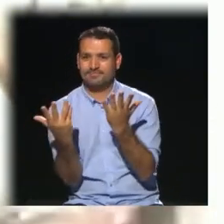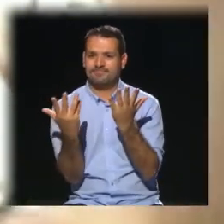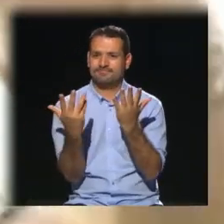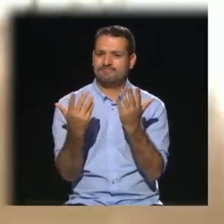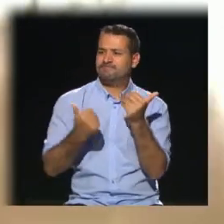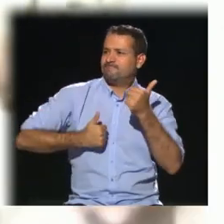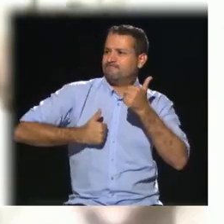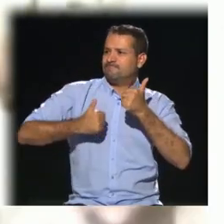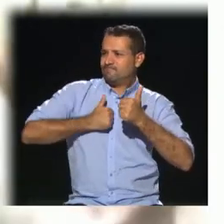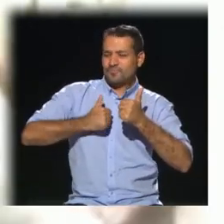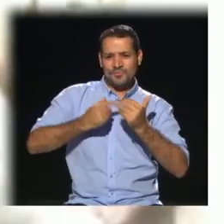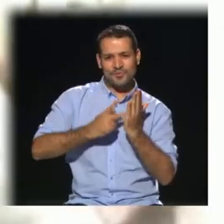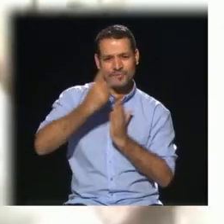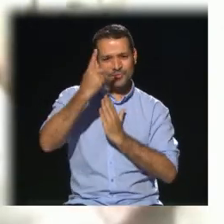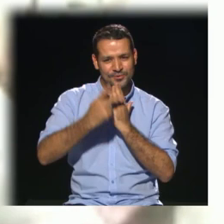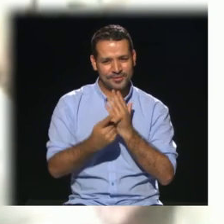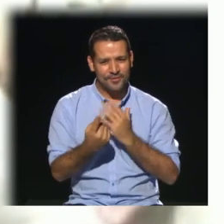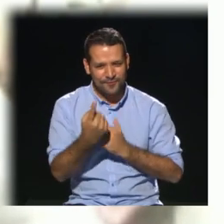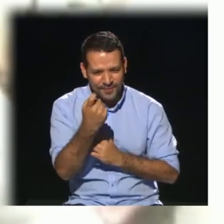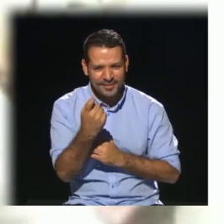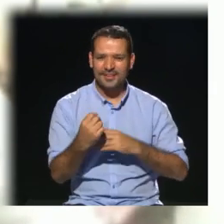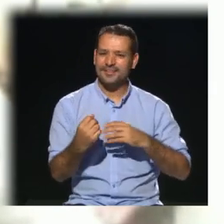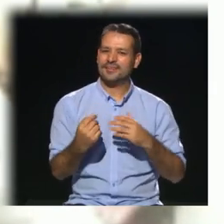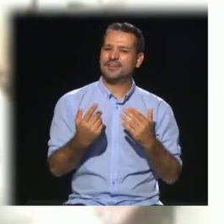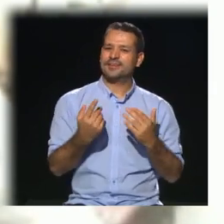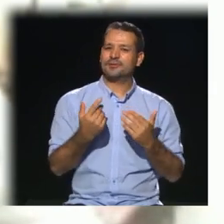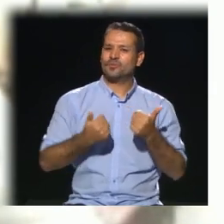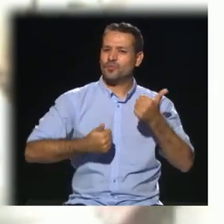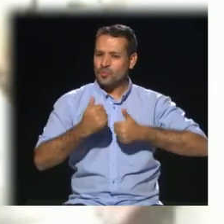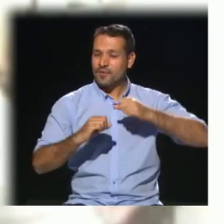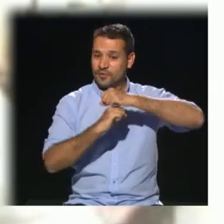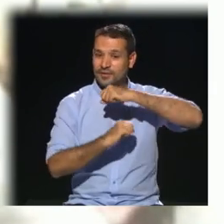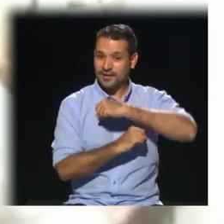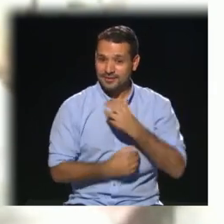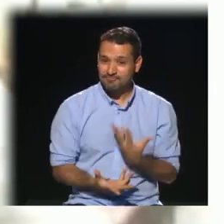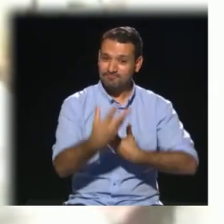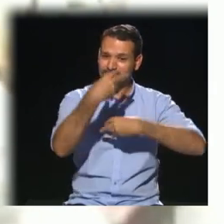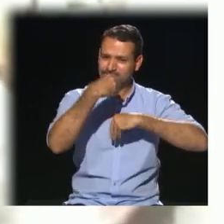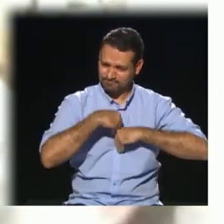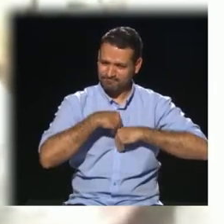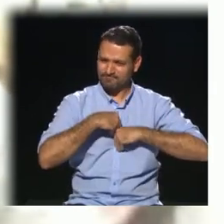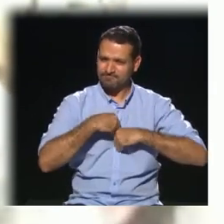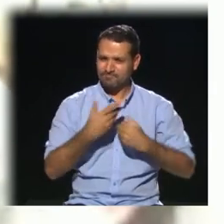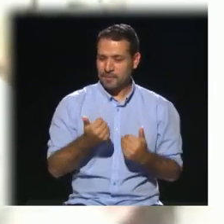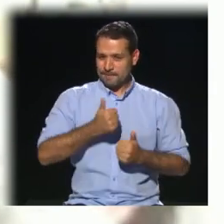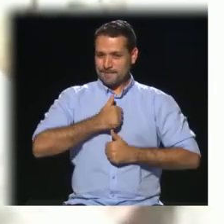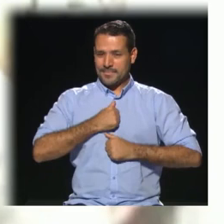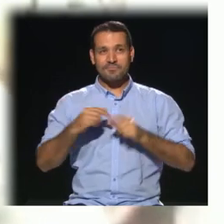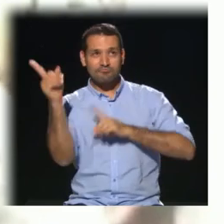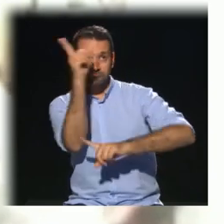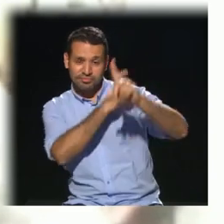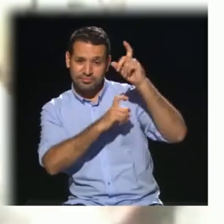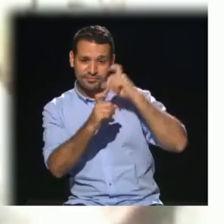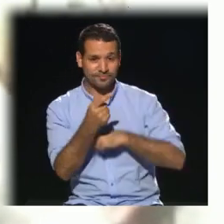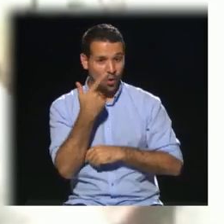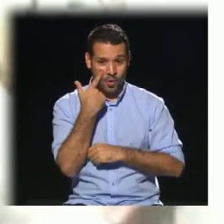estamos fortaleciendo a nosotros, que nos deberíamos de conseguir a nosotros mismos. Lo otro, que no es una competencia,